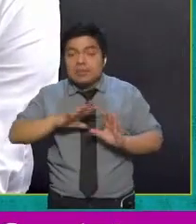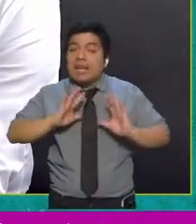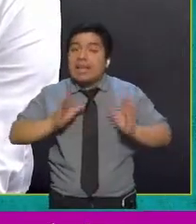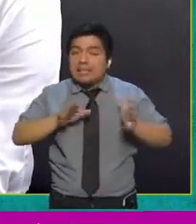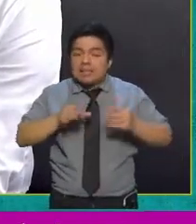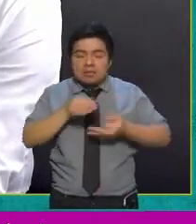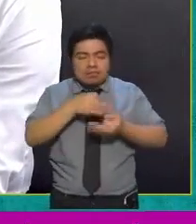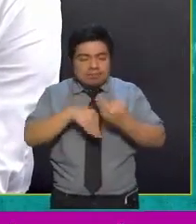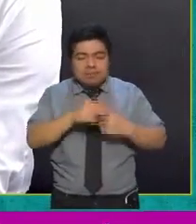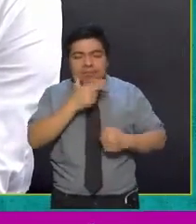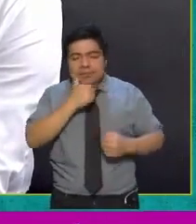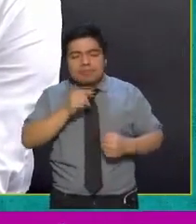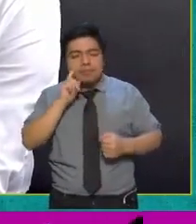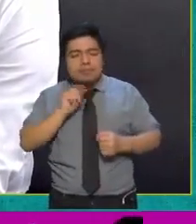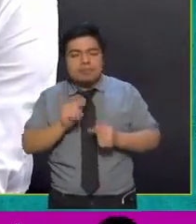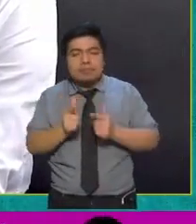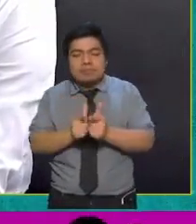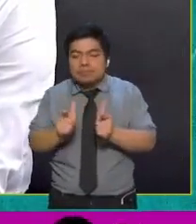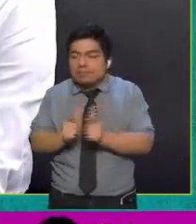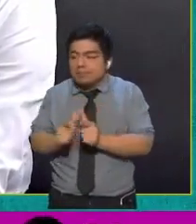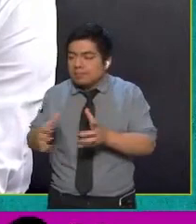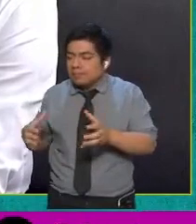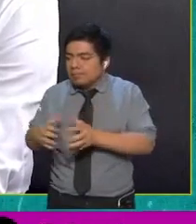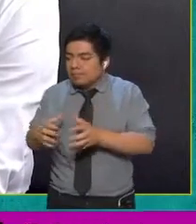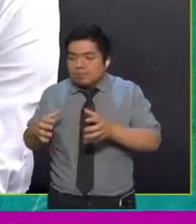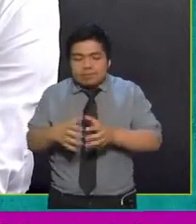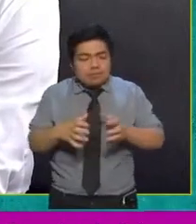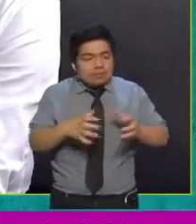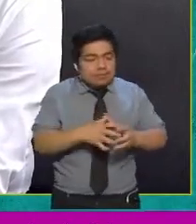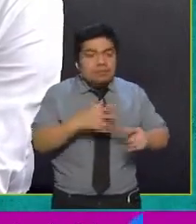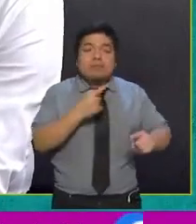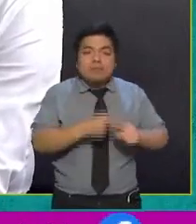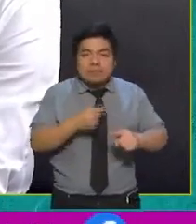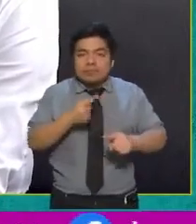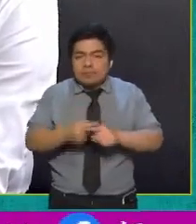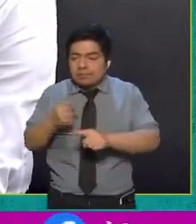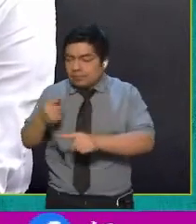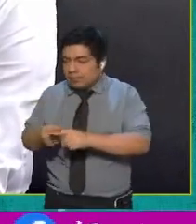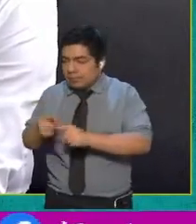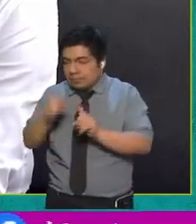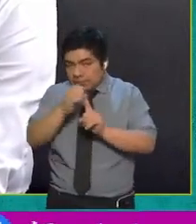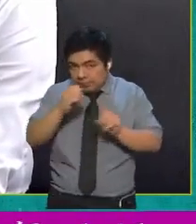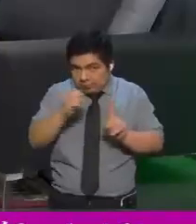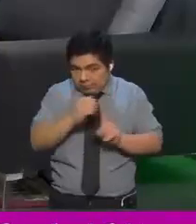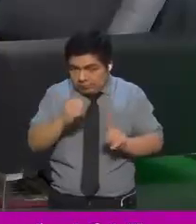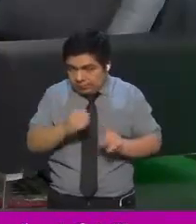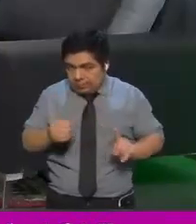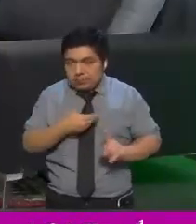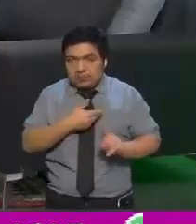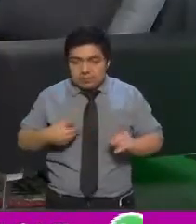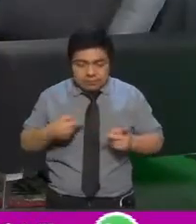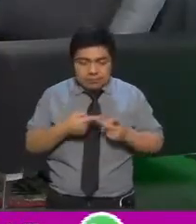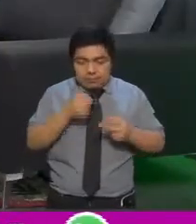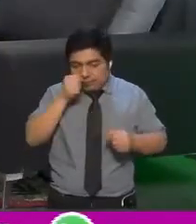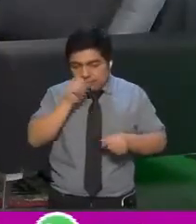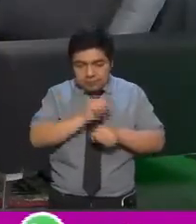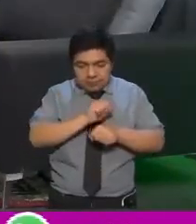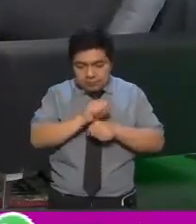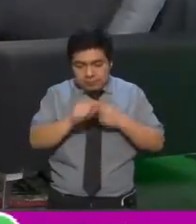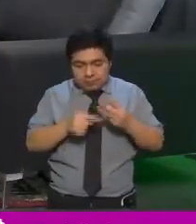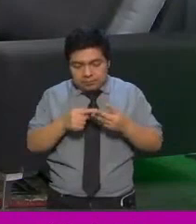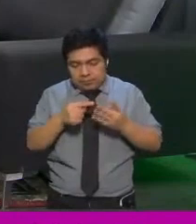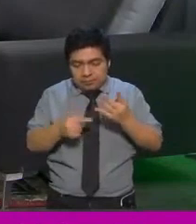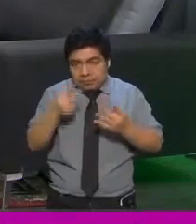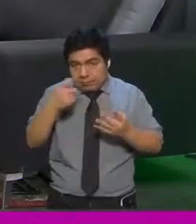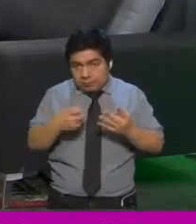todas todos se hace un agrupamiento de respecto de quiénes van a tener en este orden de prelación la presidencia secretaría y los primero y segundo